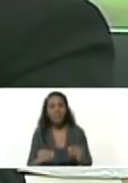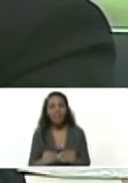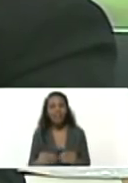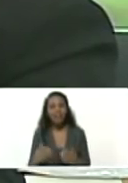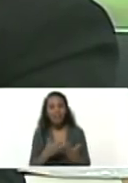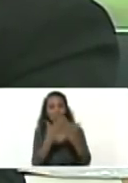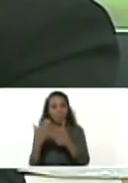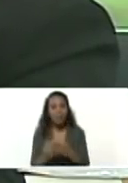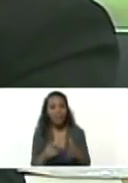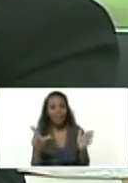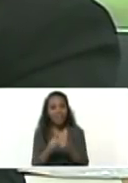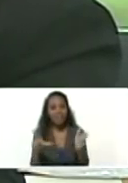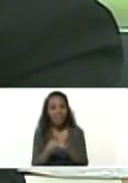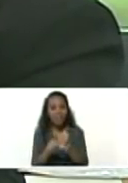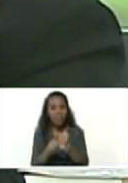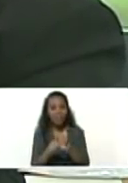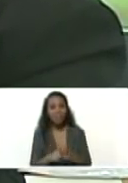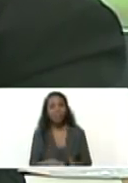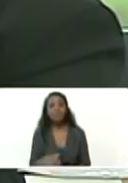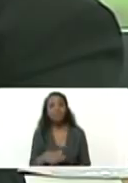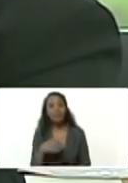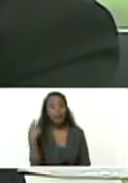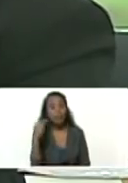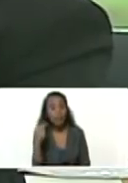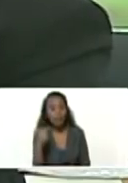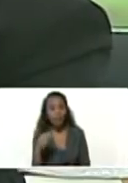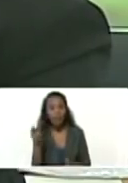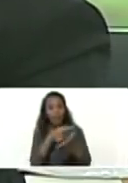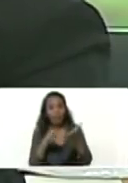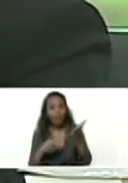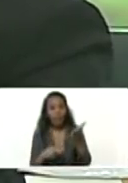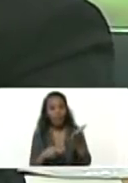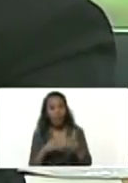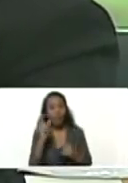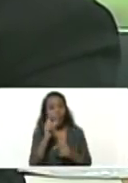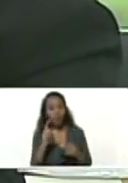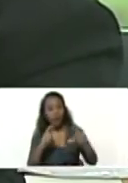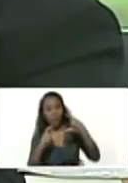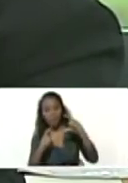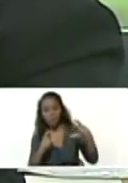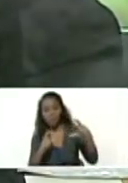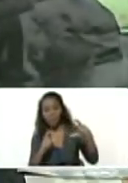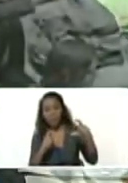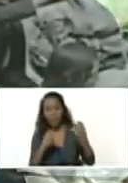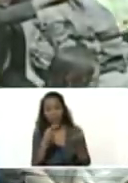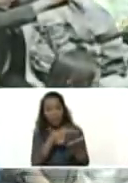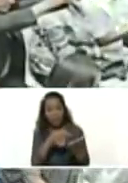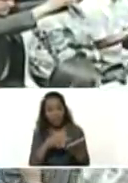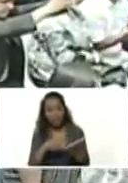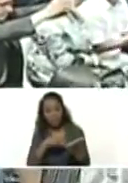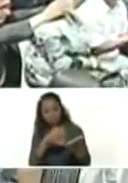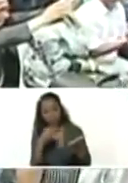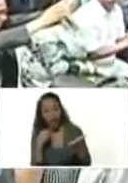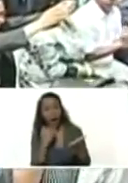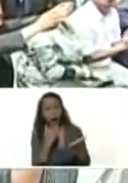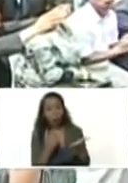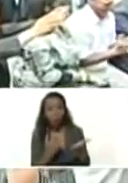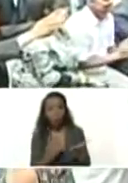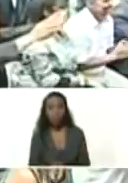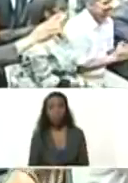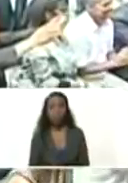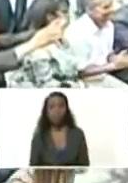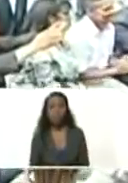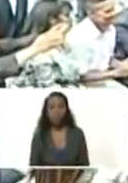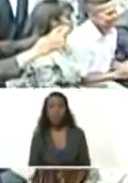y privadas, por lo menos se pueda leer una porción de la Escritura. ¿Y cuál es la propuesta?